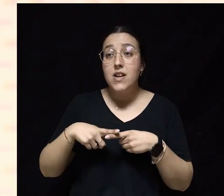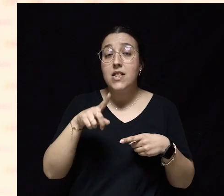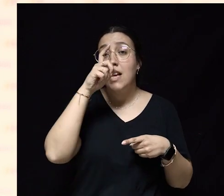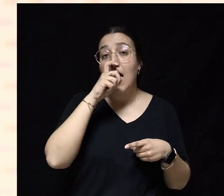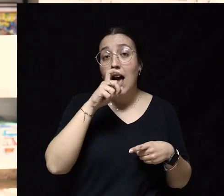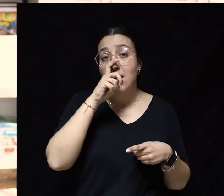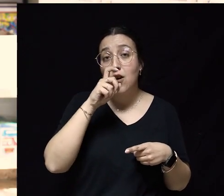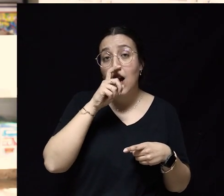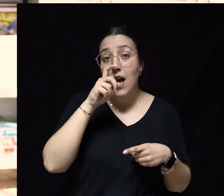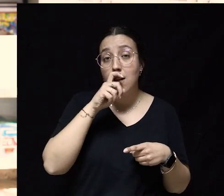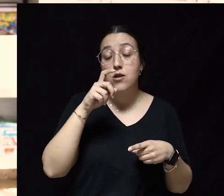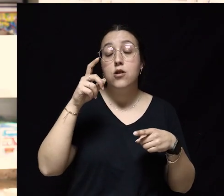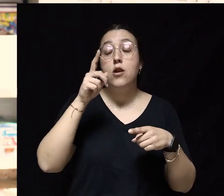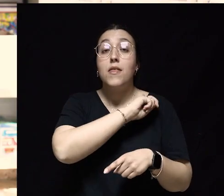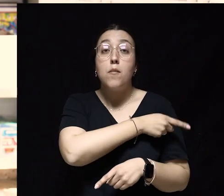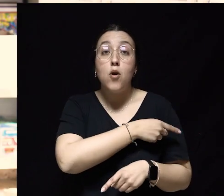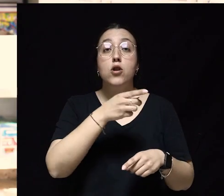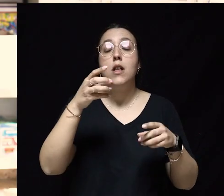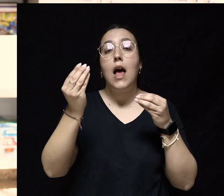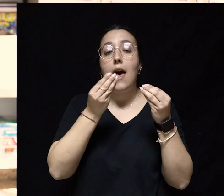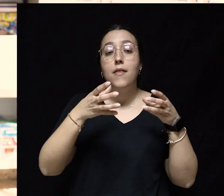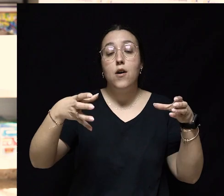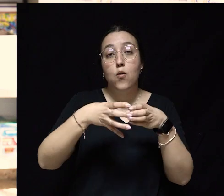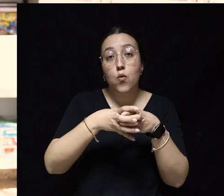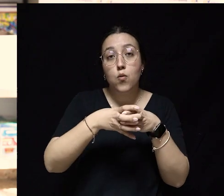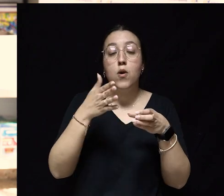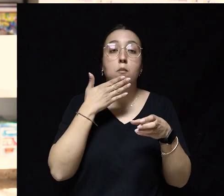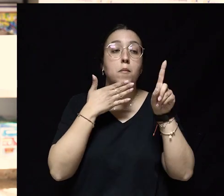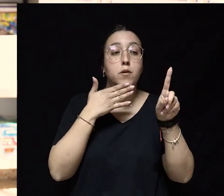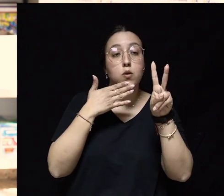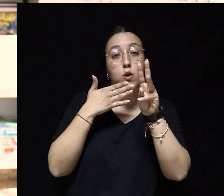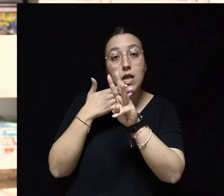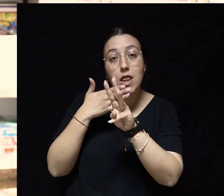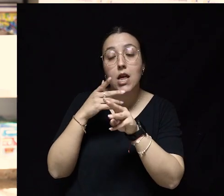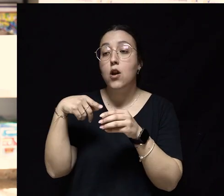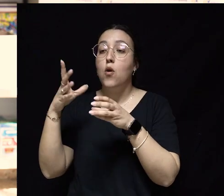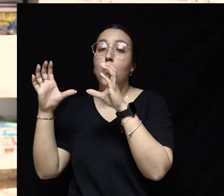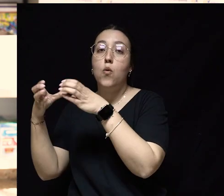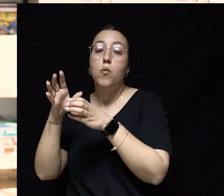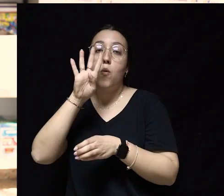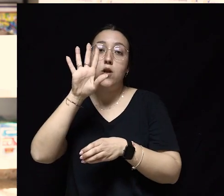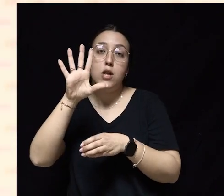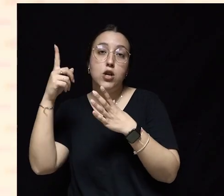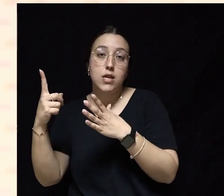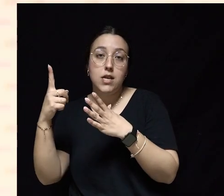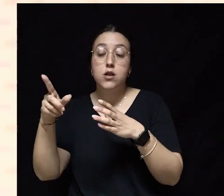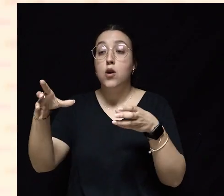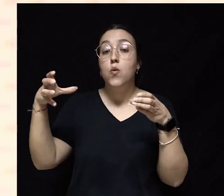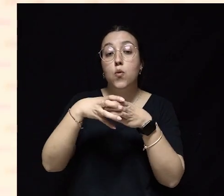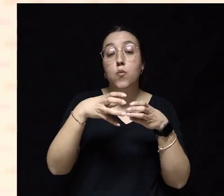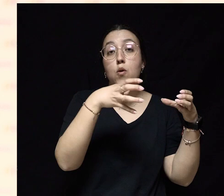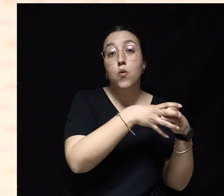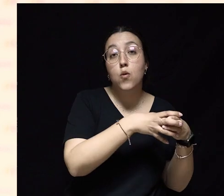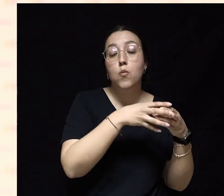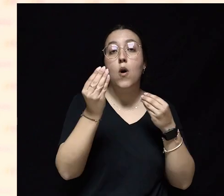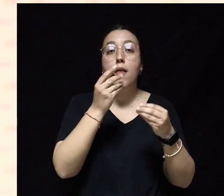Luego, por otro lado, las diferencias de edad no son muy grandes, sino que agrupamos en 2 cursos, 3 cursos máximo. Y